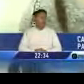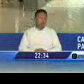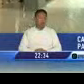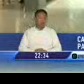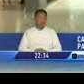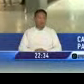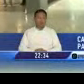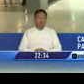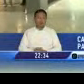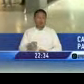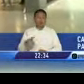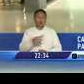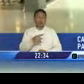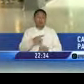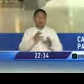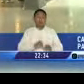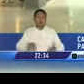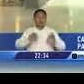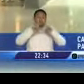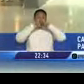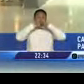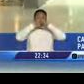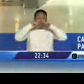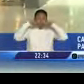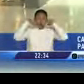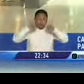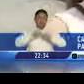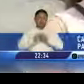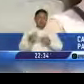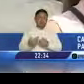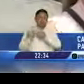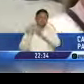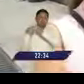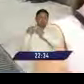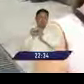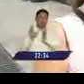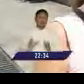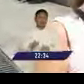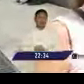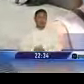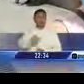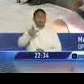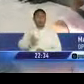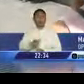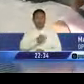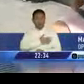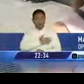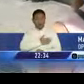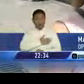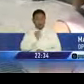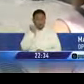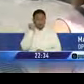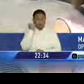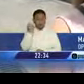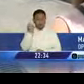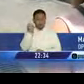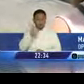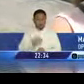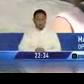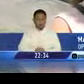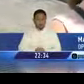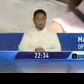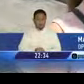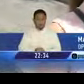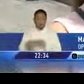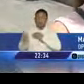vacunación y utilizar la mascarilla es materia de responsabilidad ciudadana. La gente deberíamos concientizarnos y no hay la